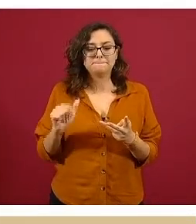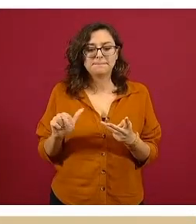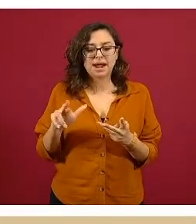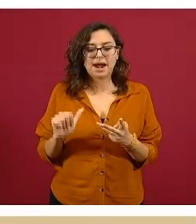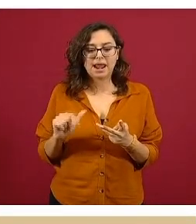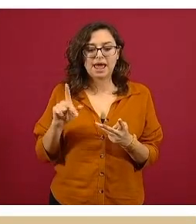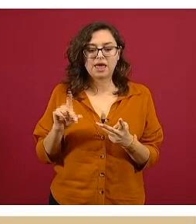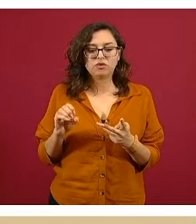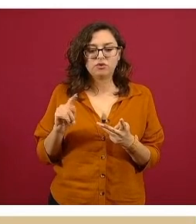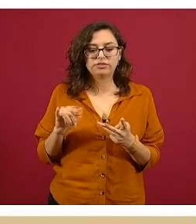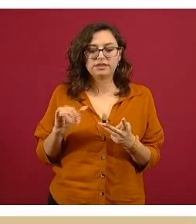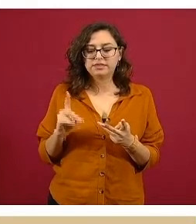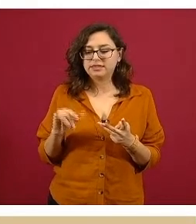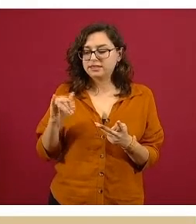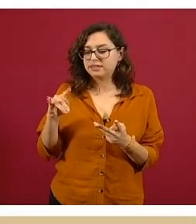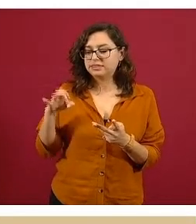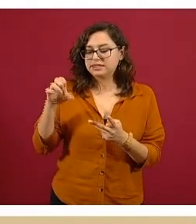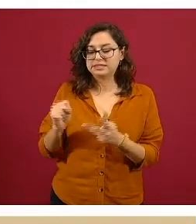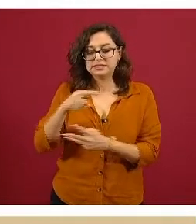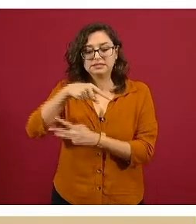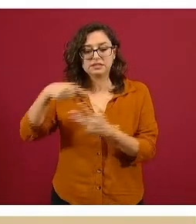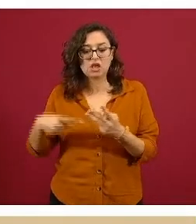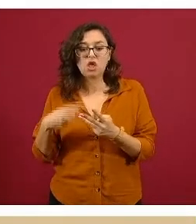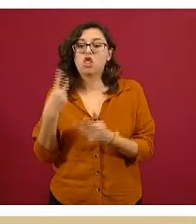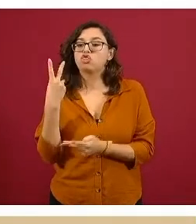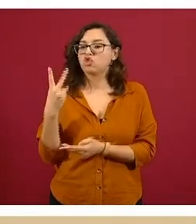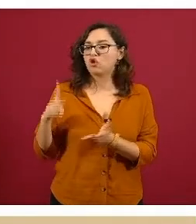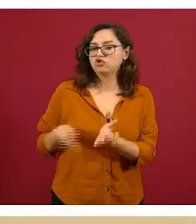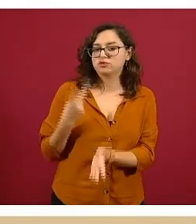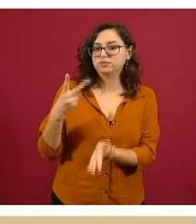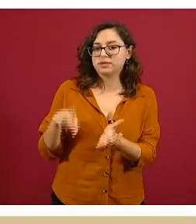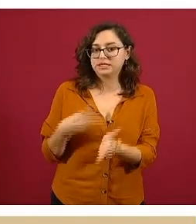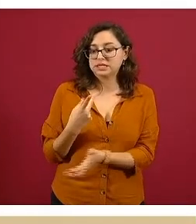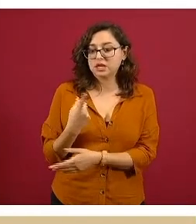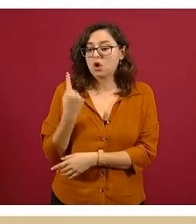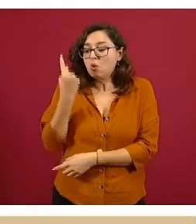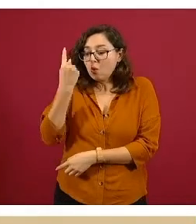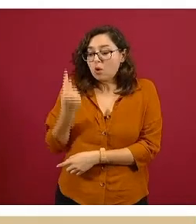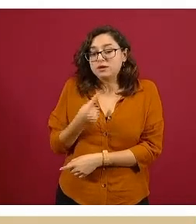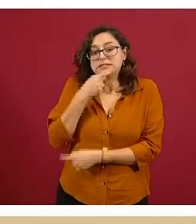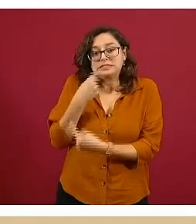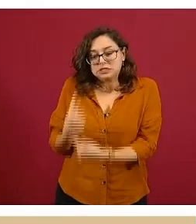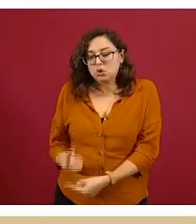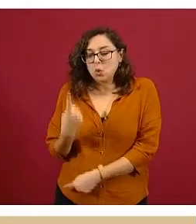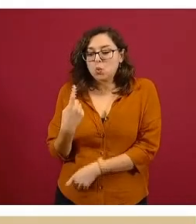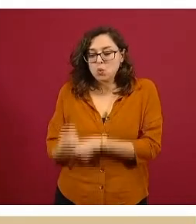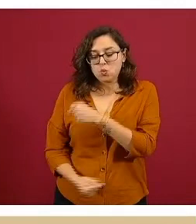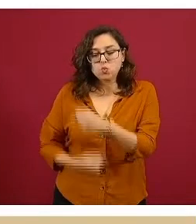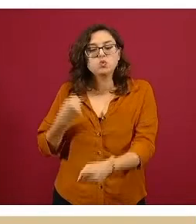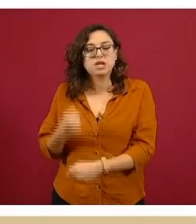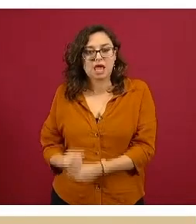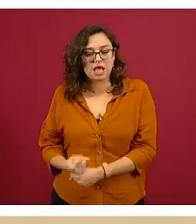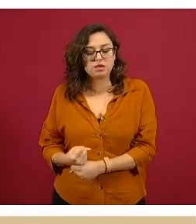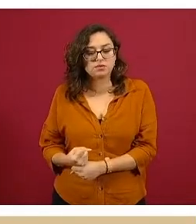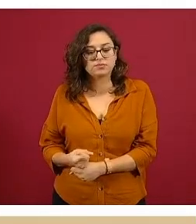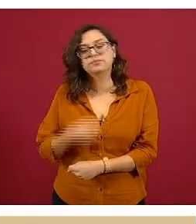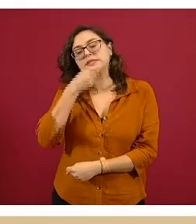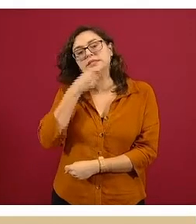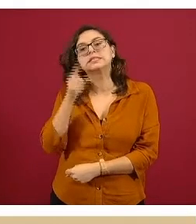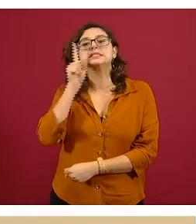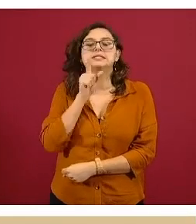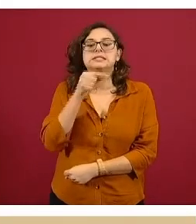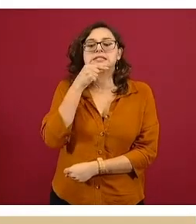de forma preventiva siempre son 2 dosis. Una al año de edad. Lo ideal sería que la población, la niña o